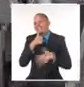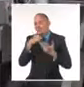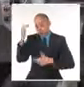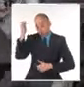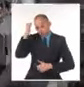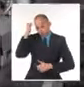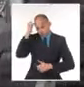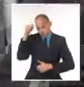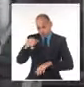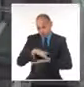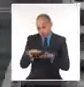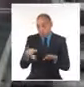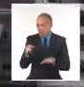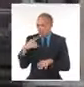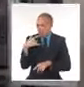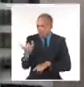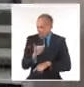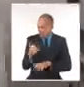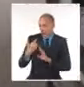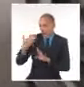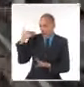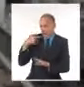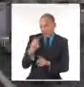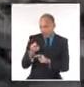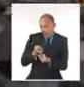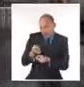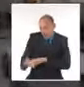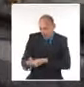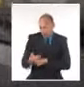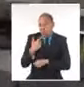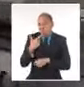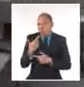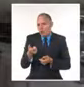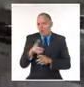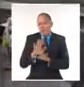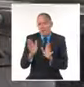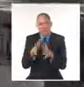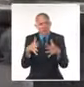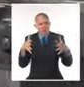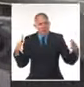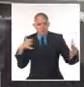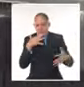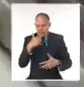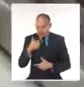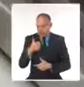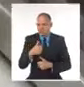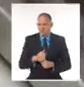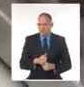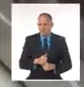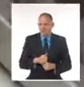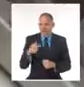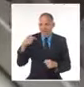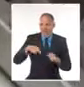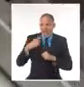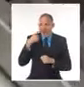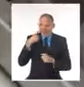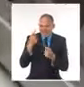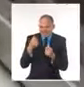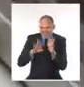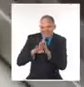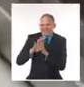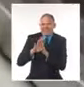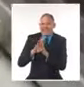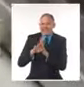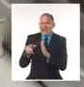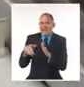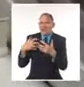Allí también se llevó a cabo una importante inversión que permitió triplicar su capacidad productiva. Sin embargo, la instalación permanece